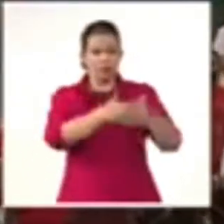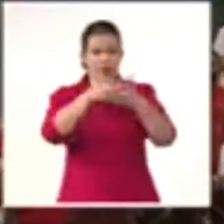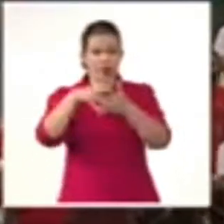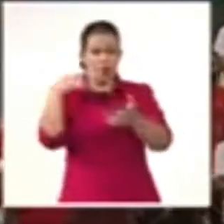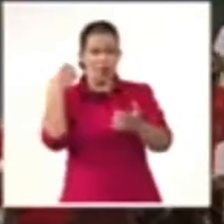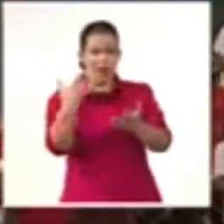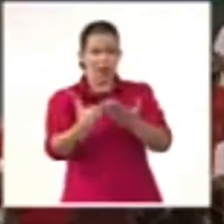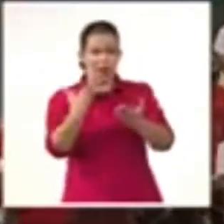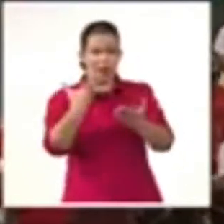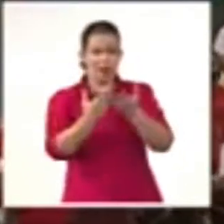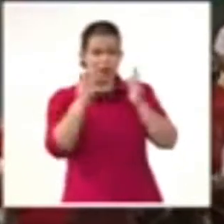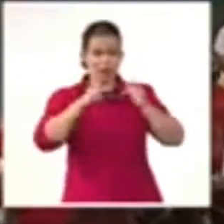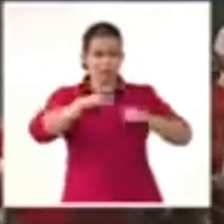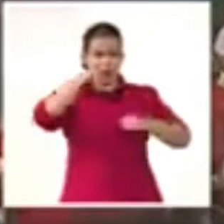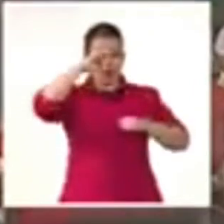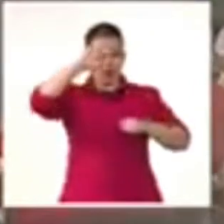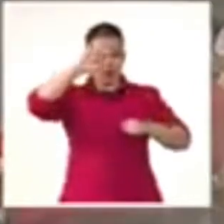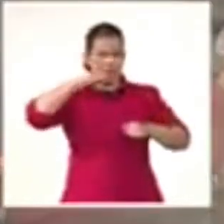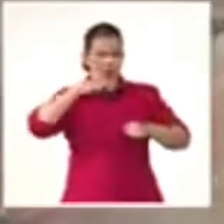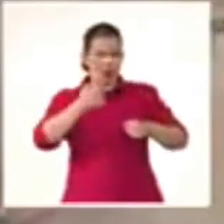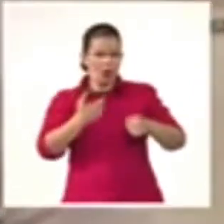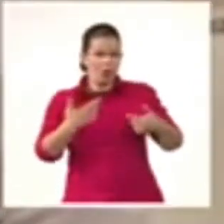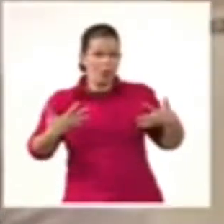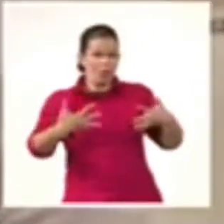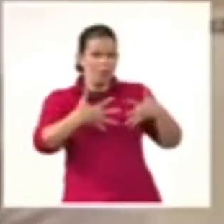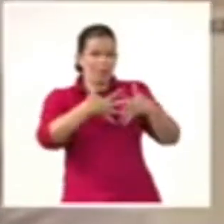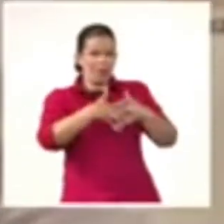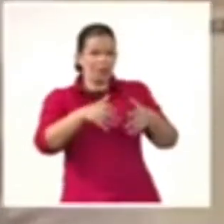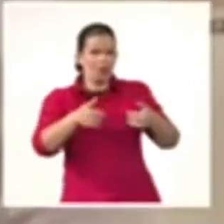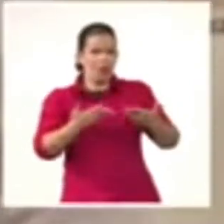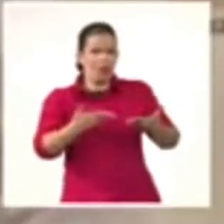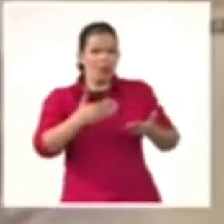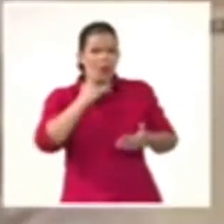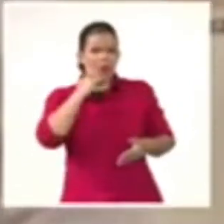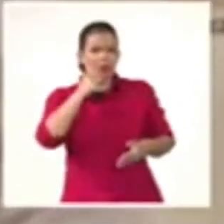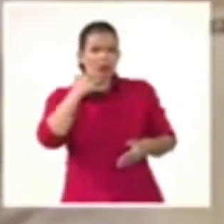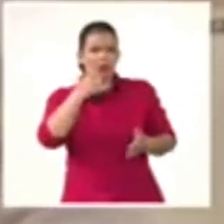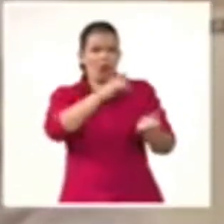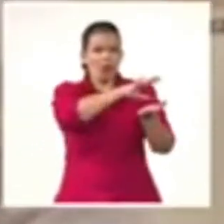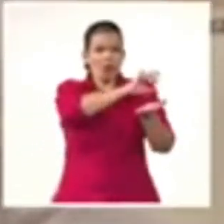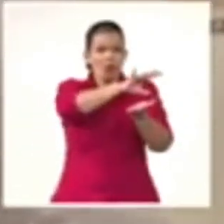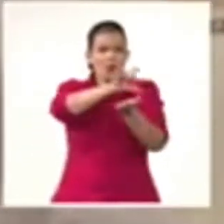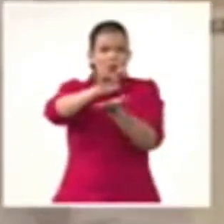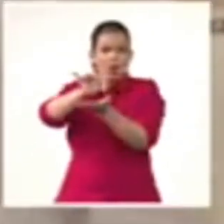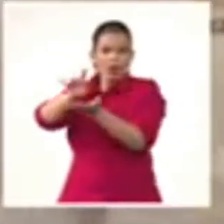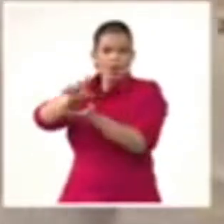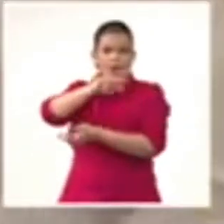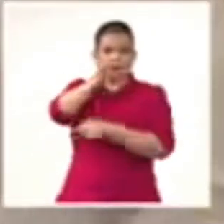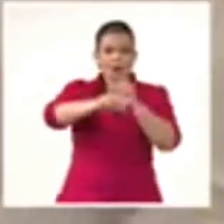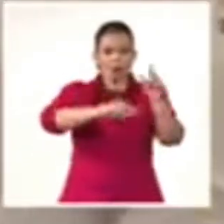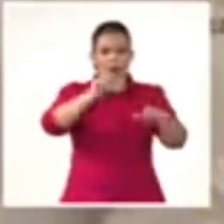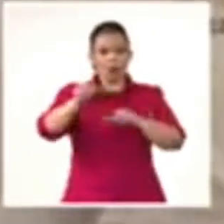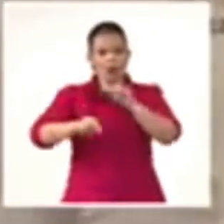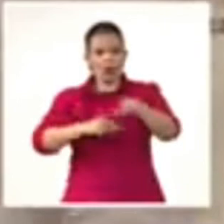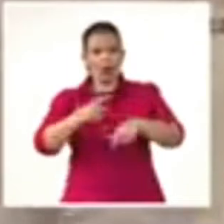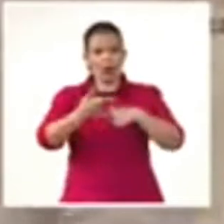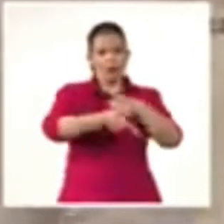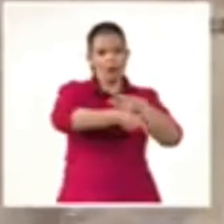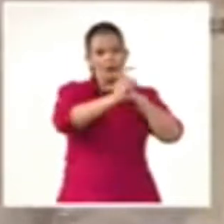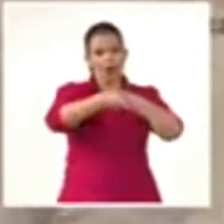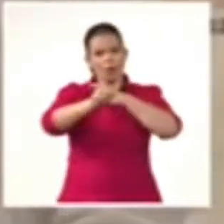ejército, la policía, el desalojo, el plan de Machete, la tortura y la